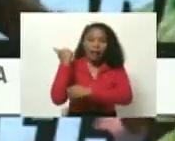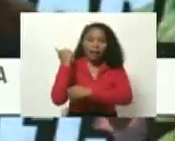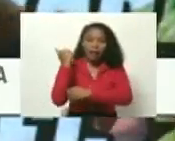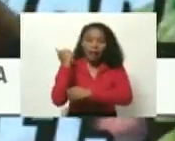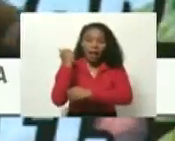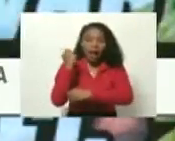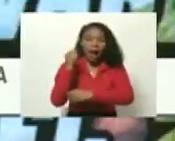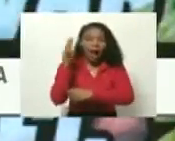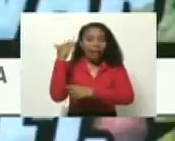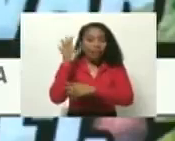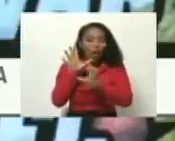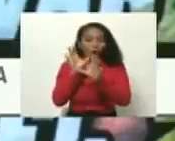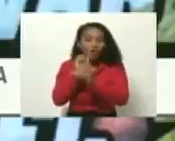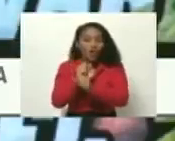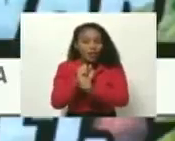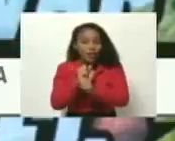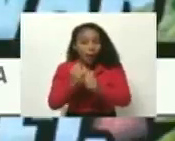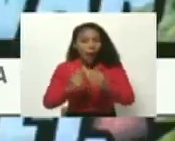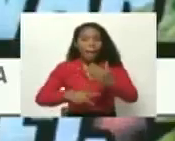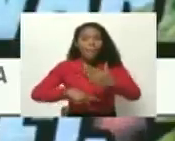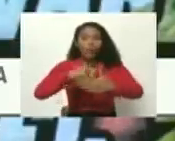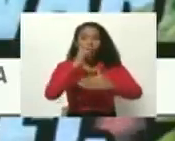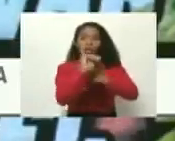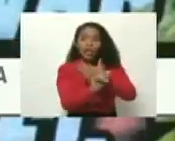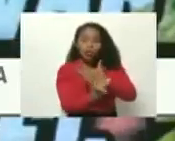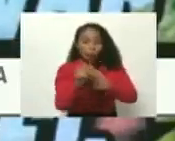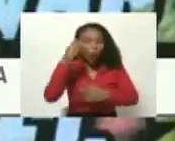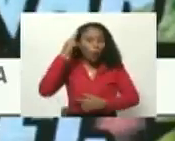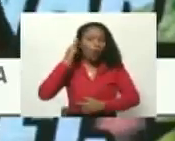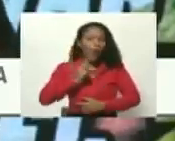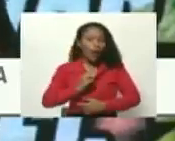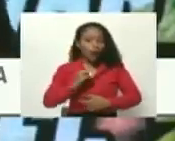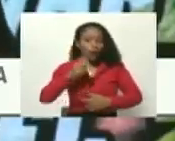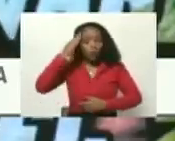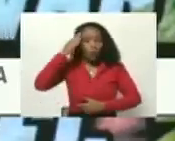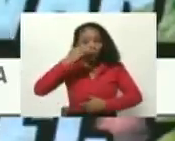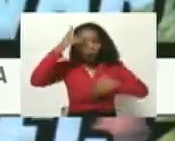su confianza en el proyecto bolivariano de nuestro comandante Hugo Chávez